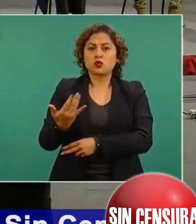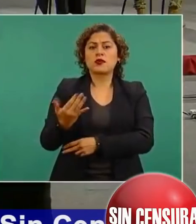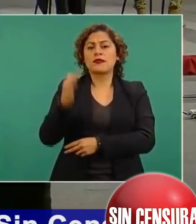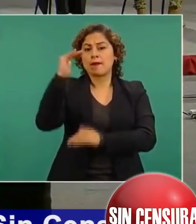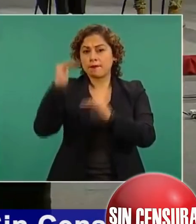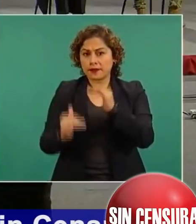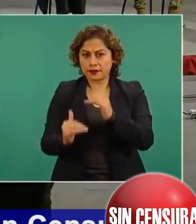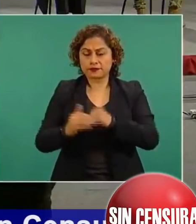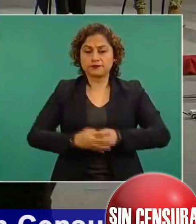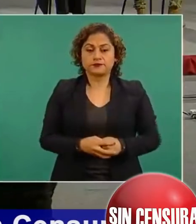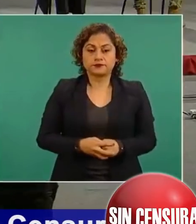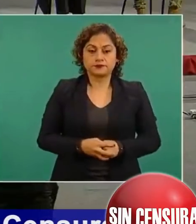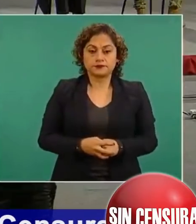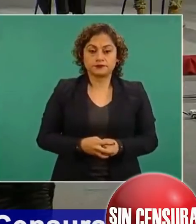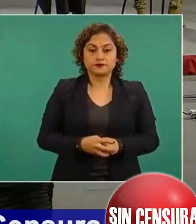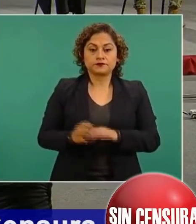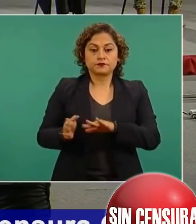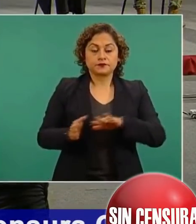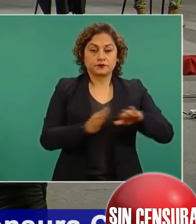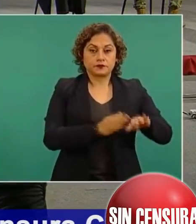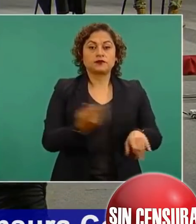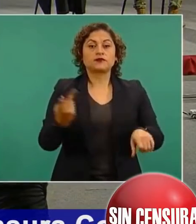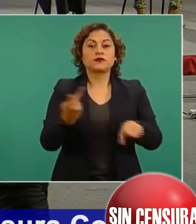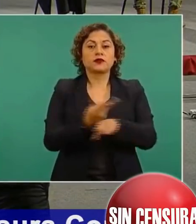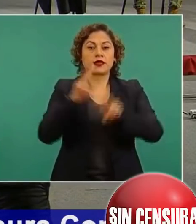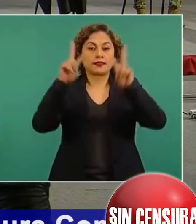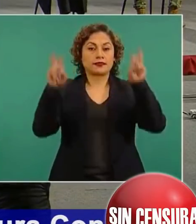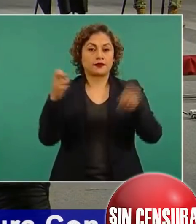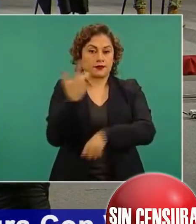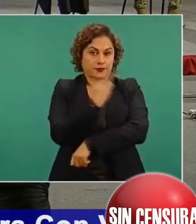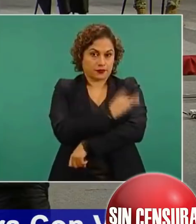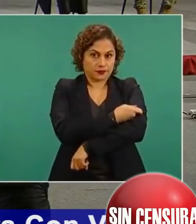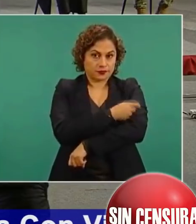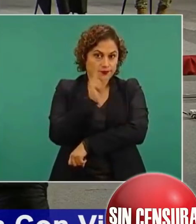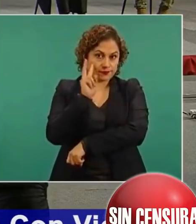Vamos a ver ahora las generalidades del progreso de la vacunación.